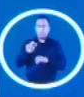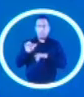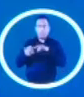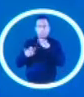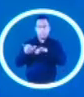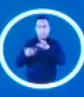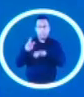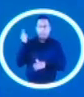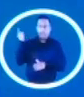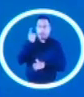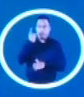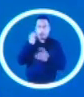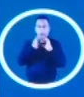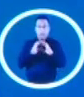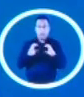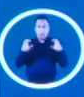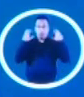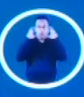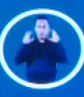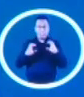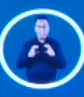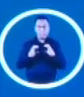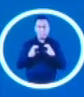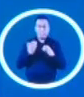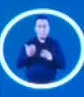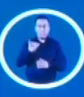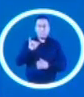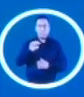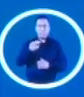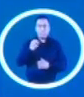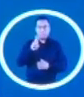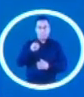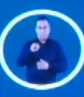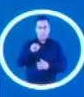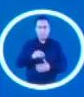secretario general de la Cámara de Comercio, John Dento,